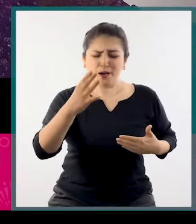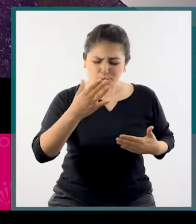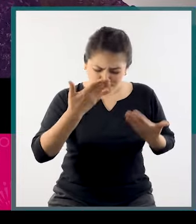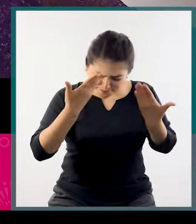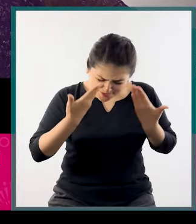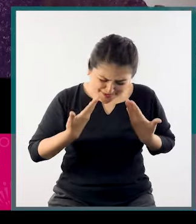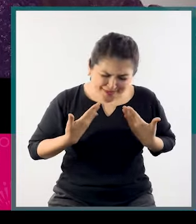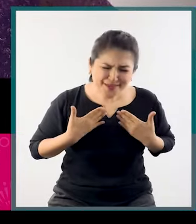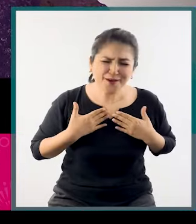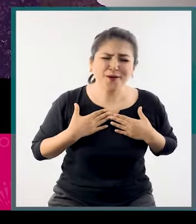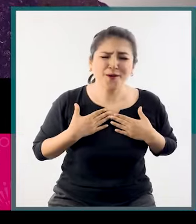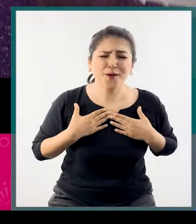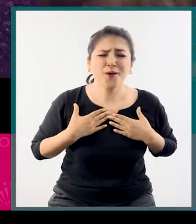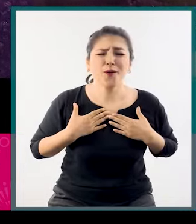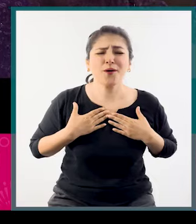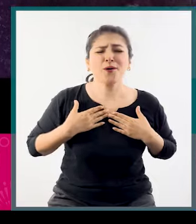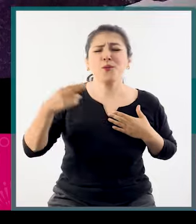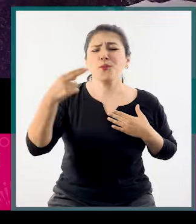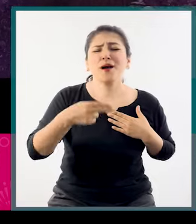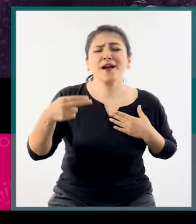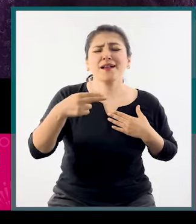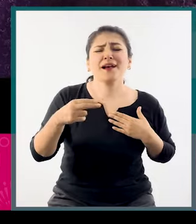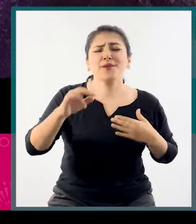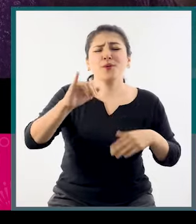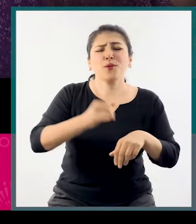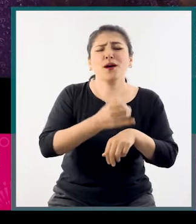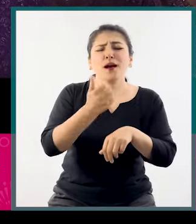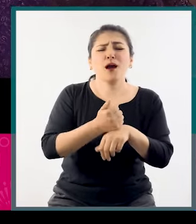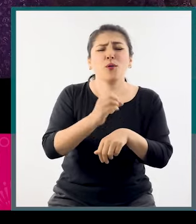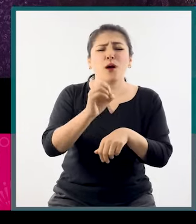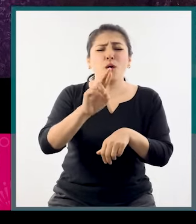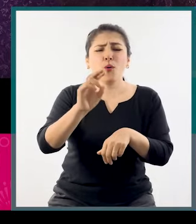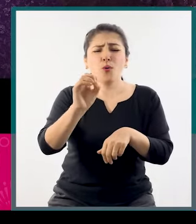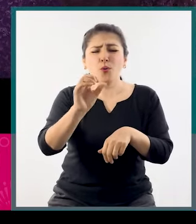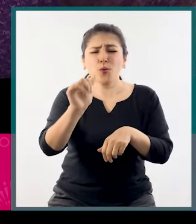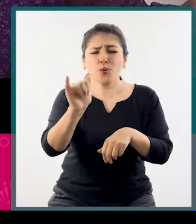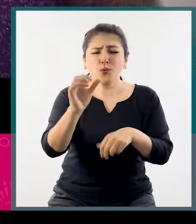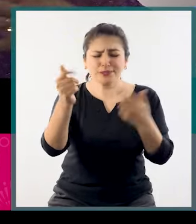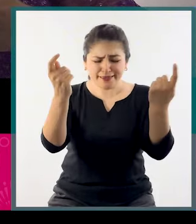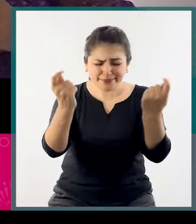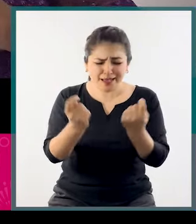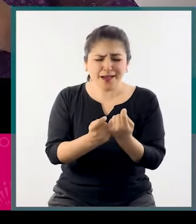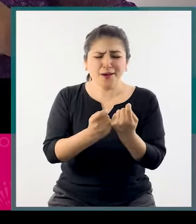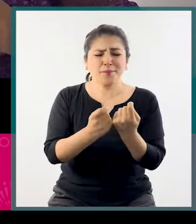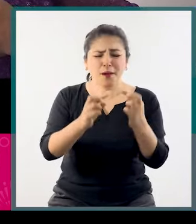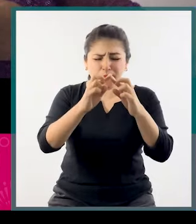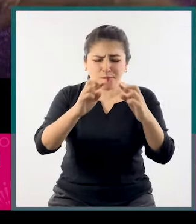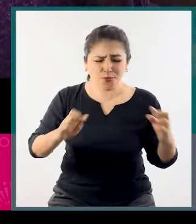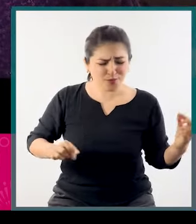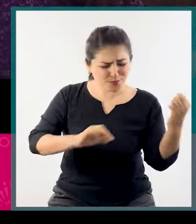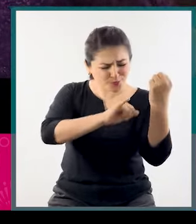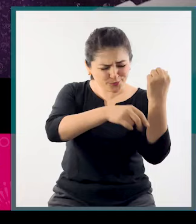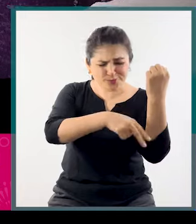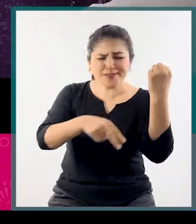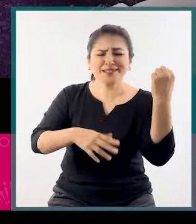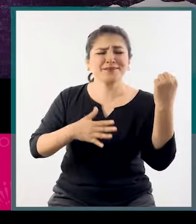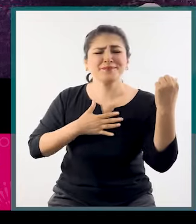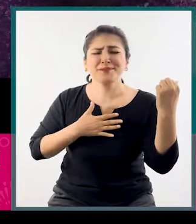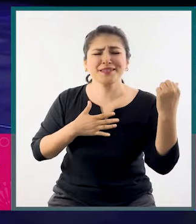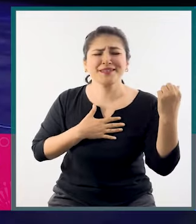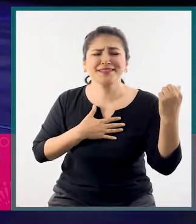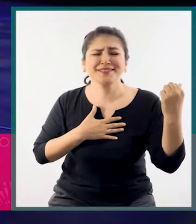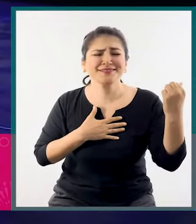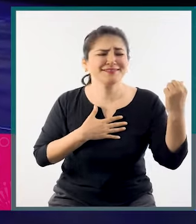es en mi valle, Huancayo, Jauja, Oro y Guitar, más son pueblos de mi